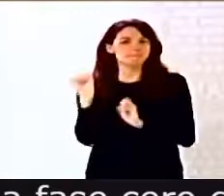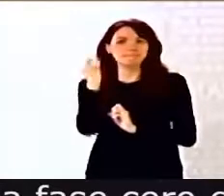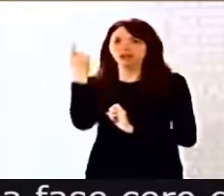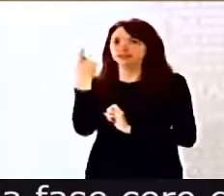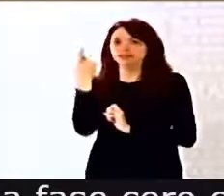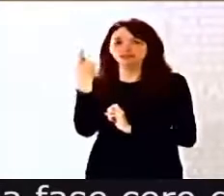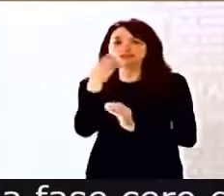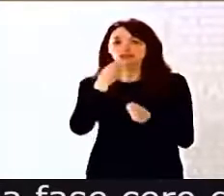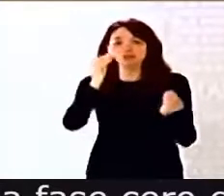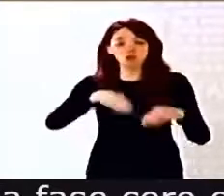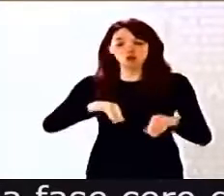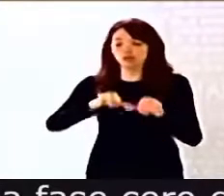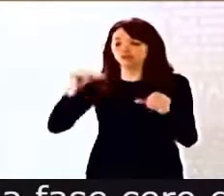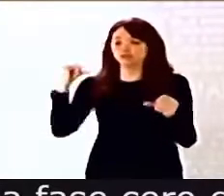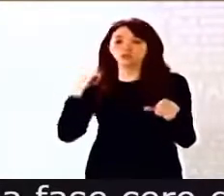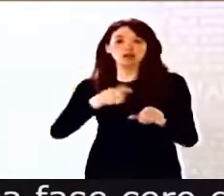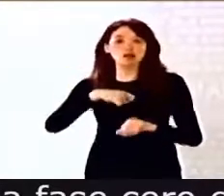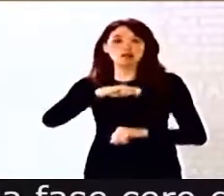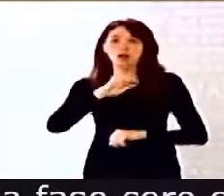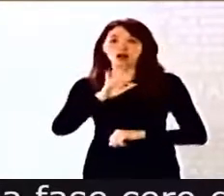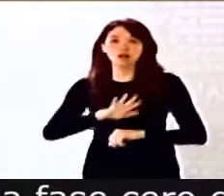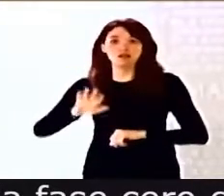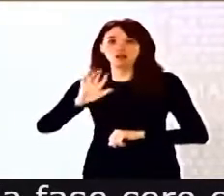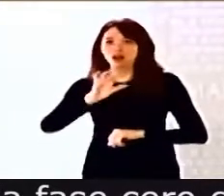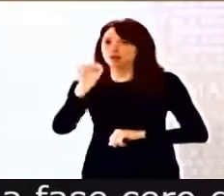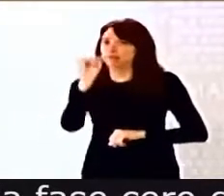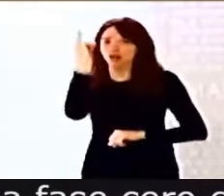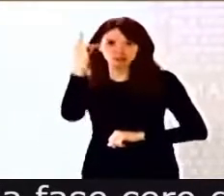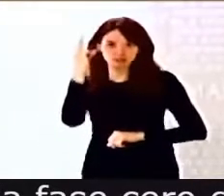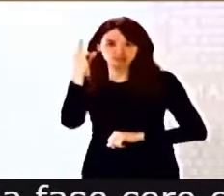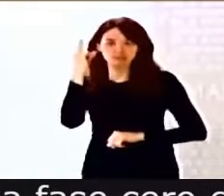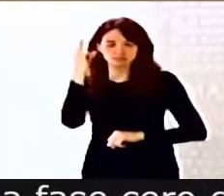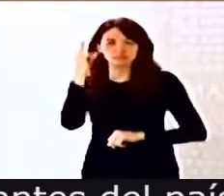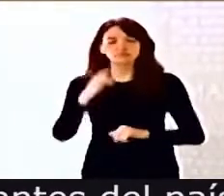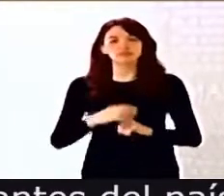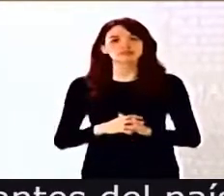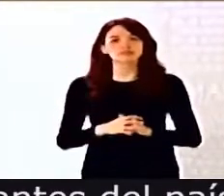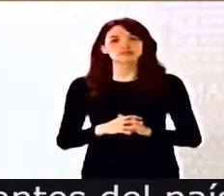ha vivido este país, por no decir la más importante.